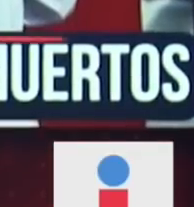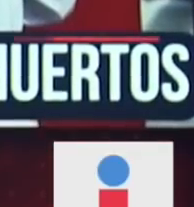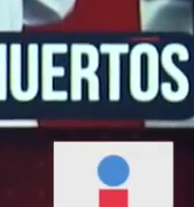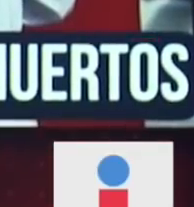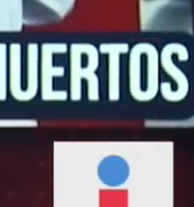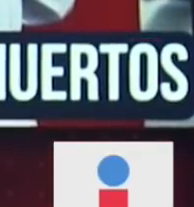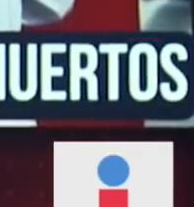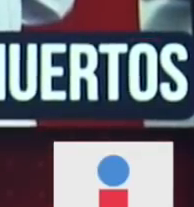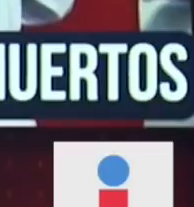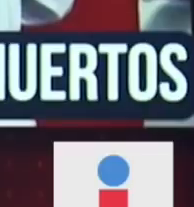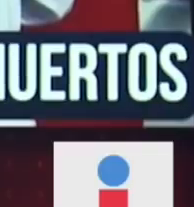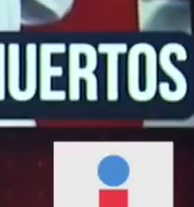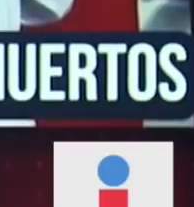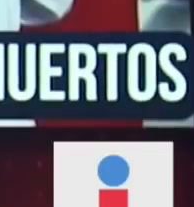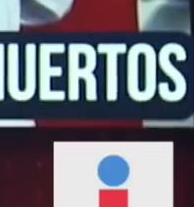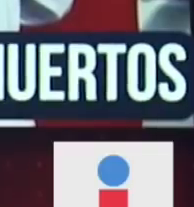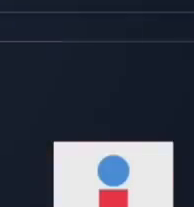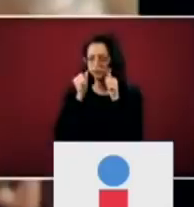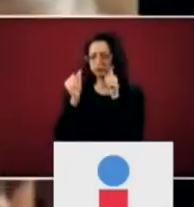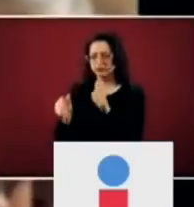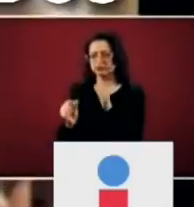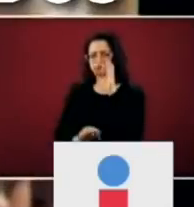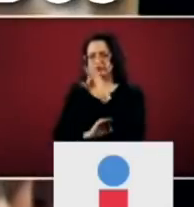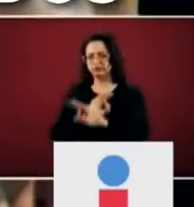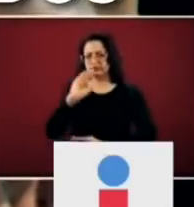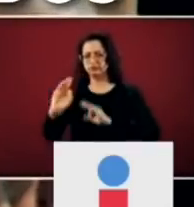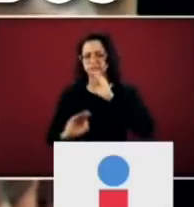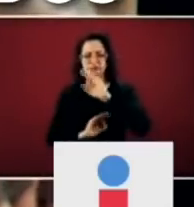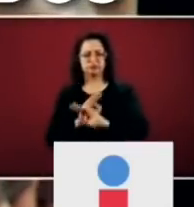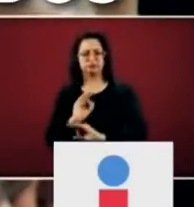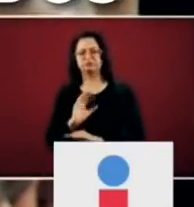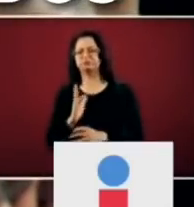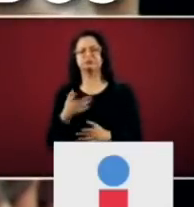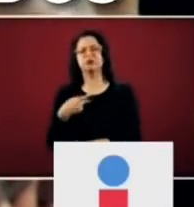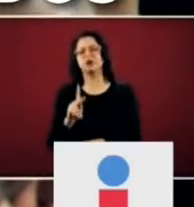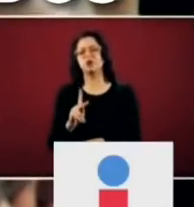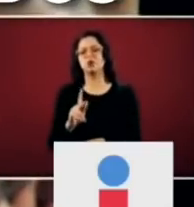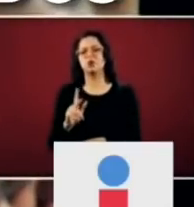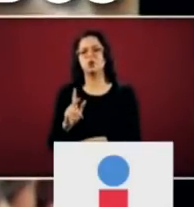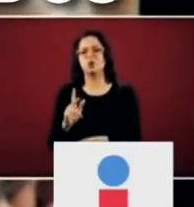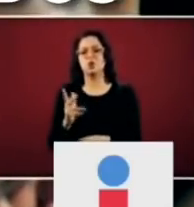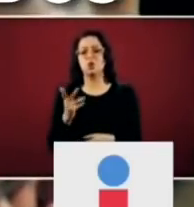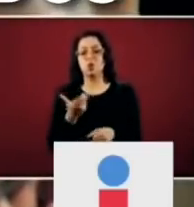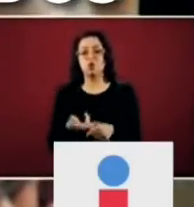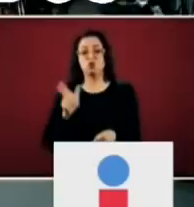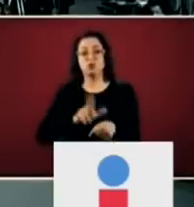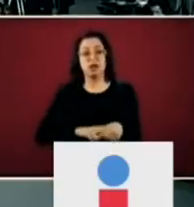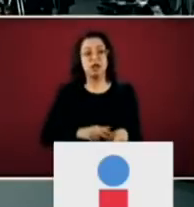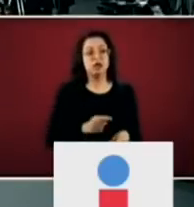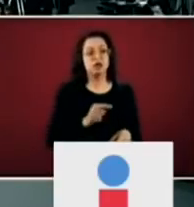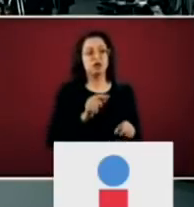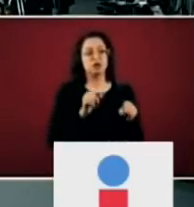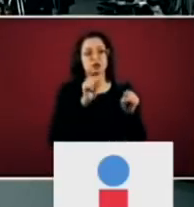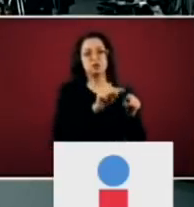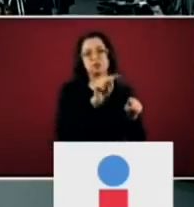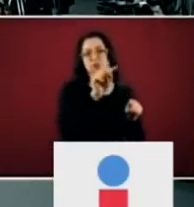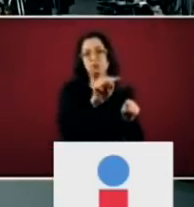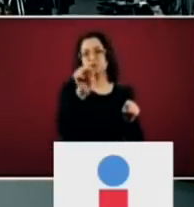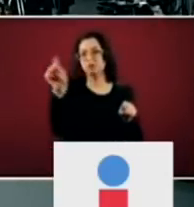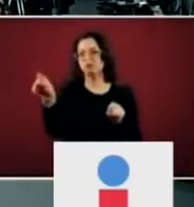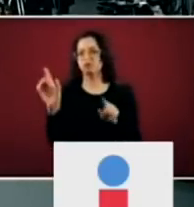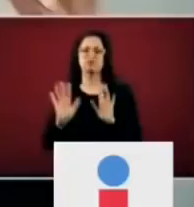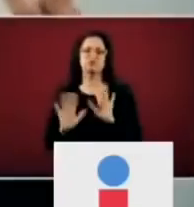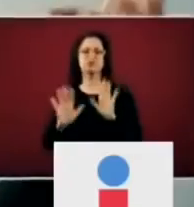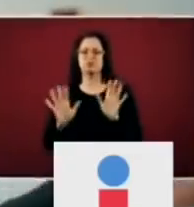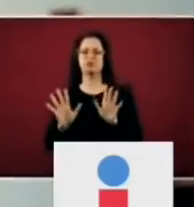decía esto no se necesita tener hospitales designados esto es importante también